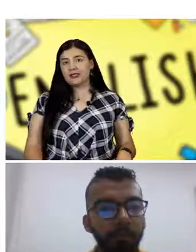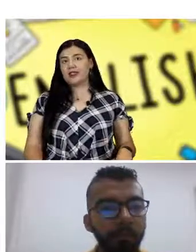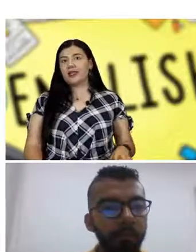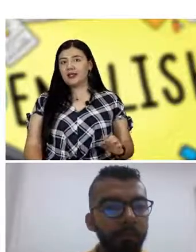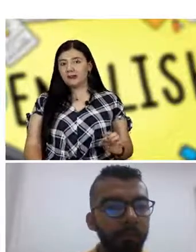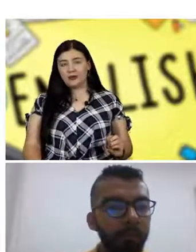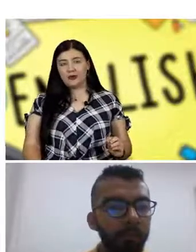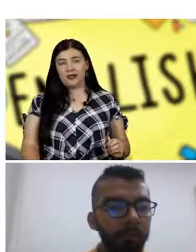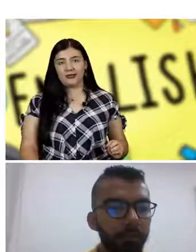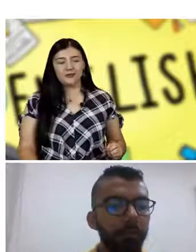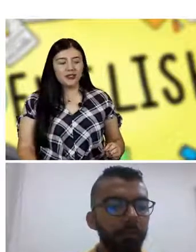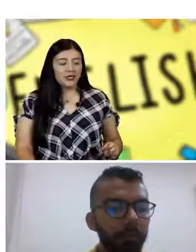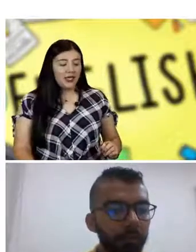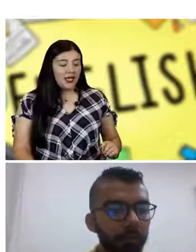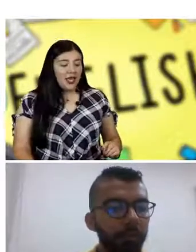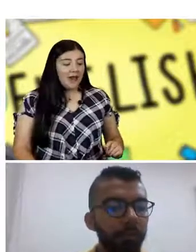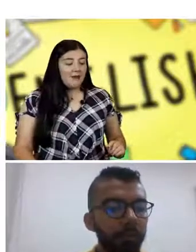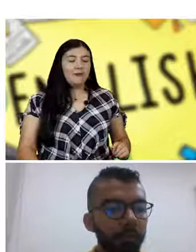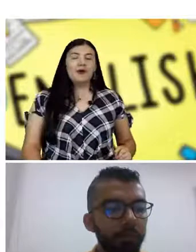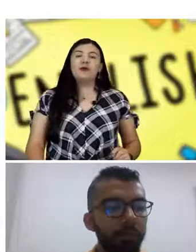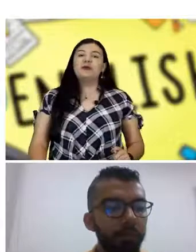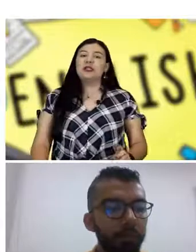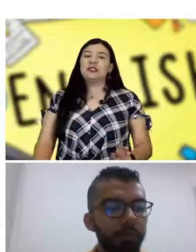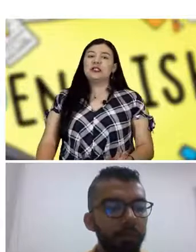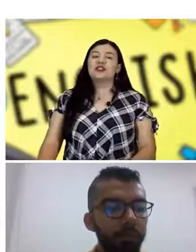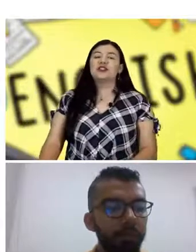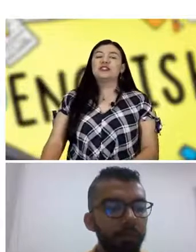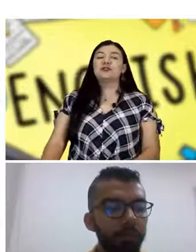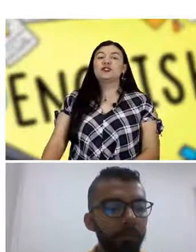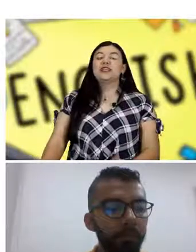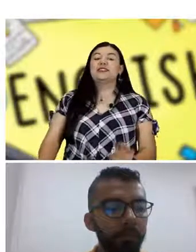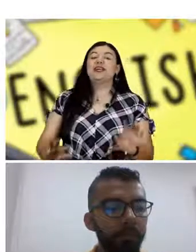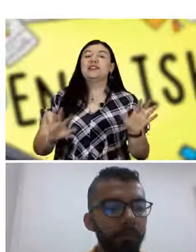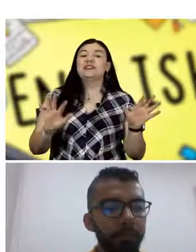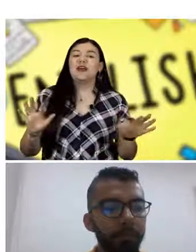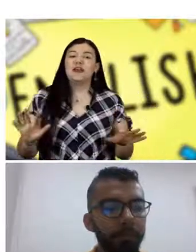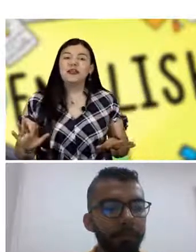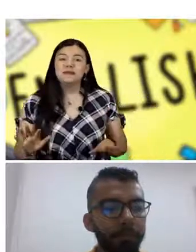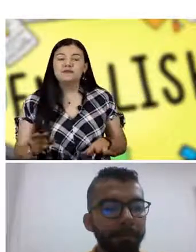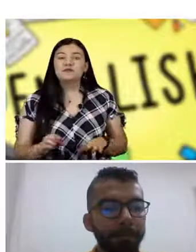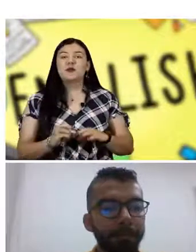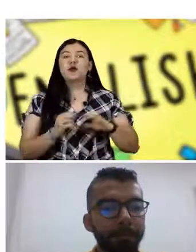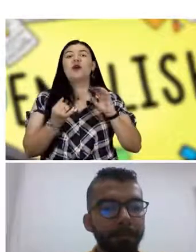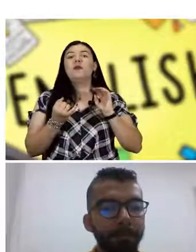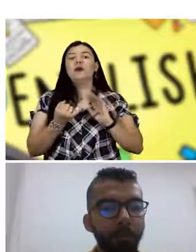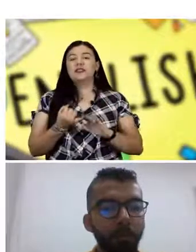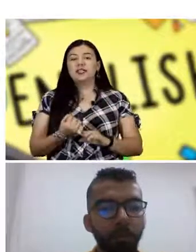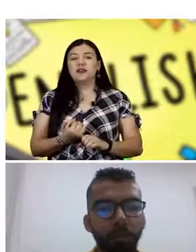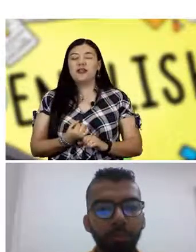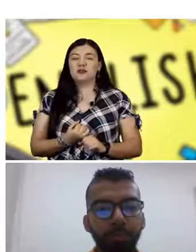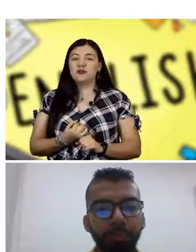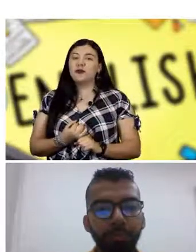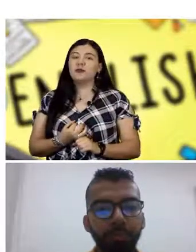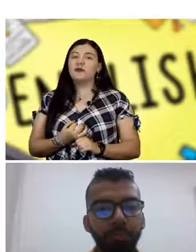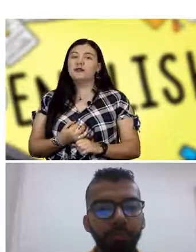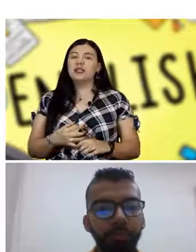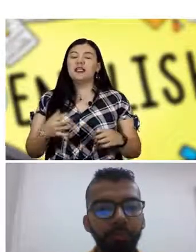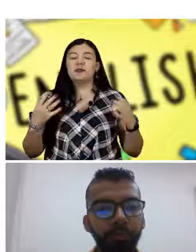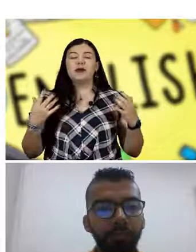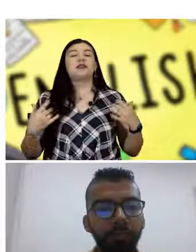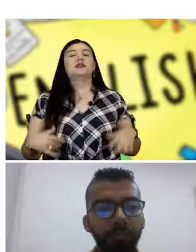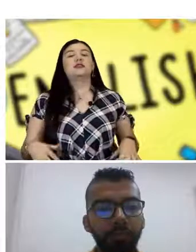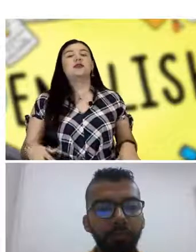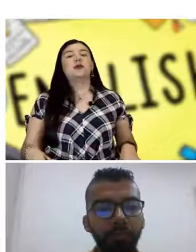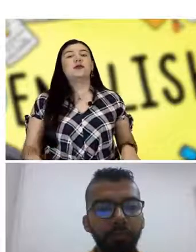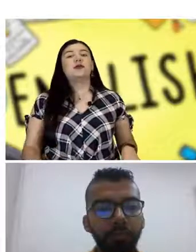¿sí? Practicar el vocabulario. Muy bien, chicos, entonces ustedes ya saben cómo describir su cuerpo, ¿sí?